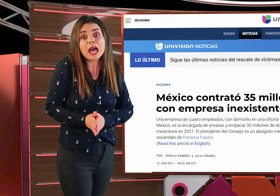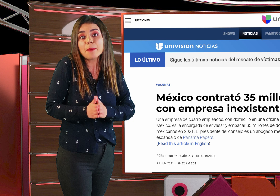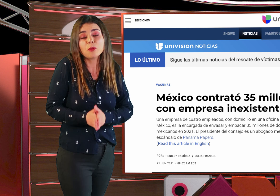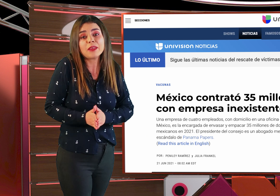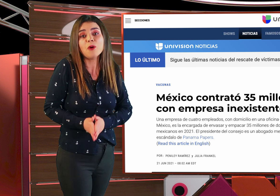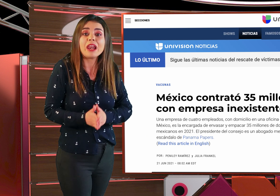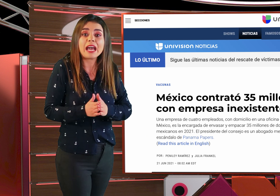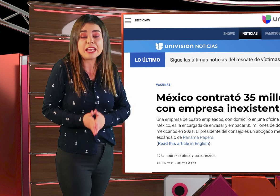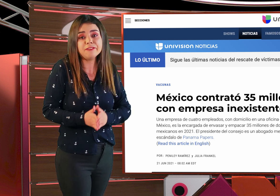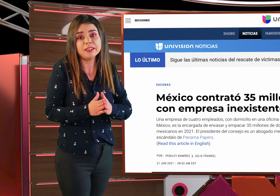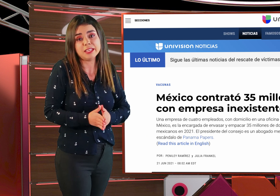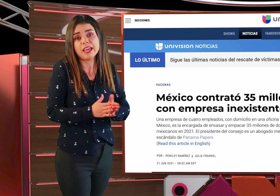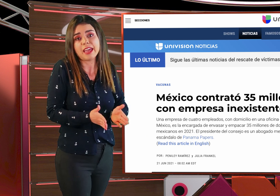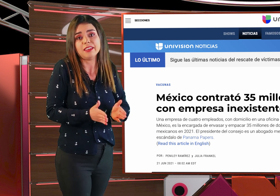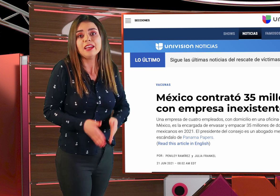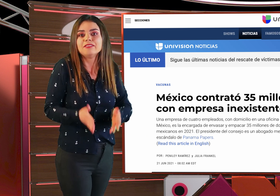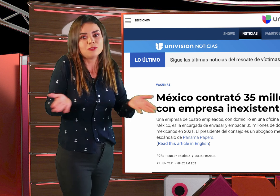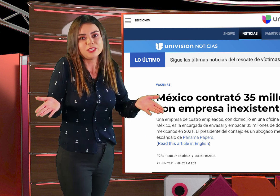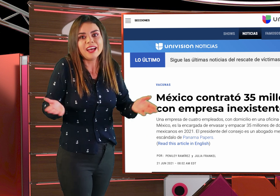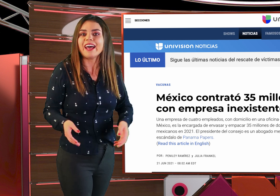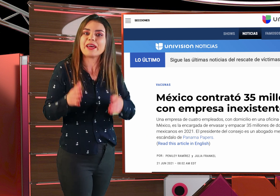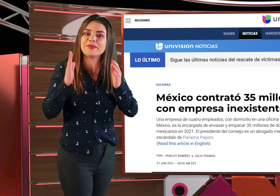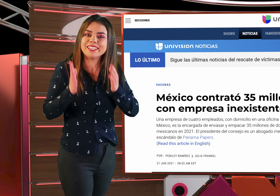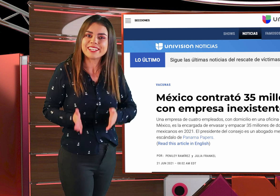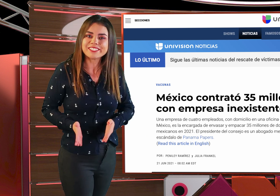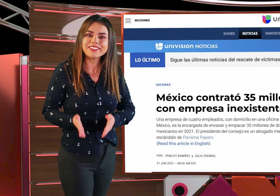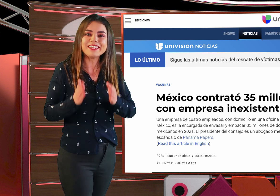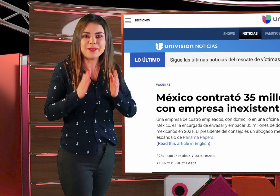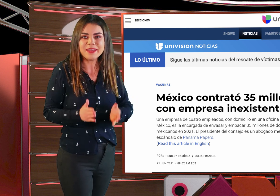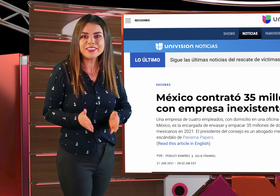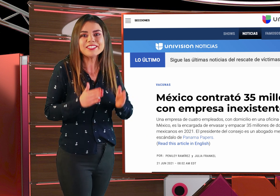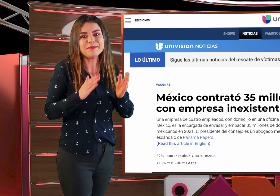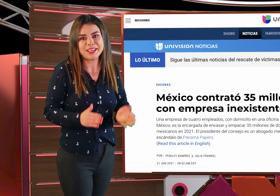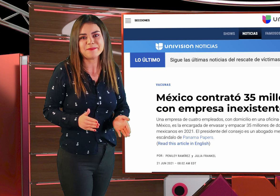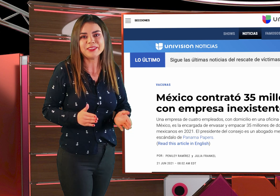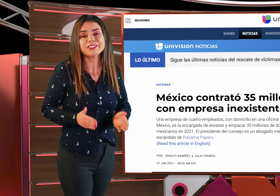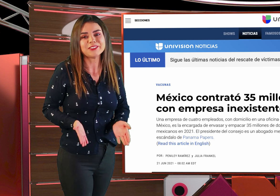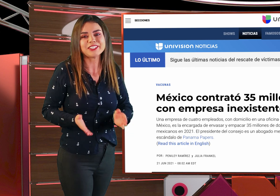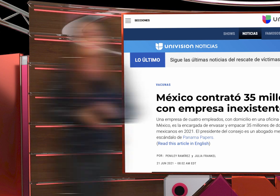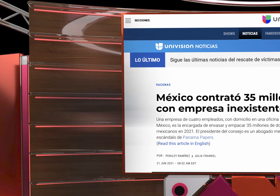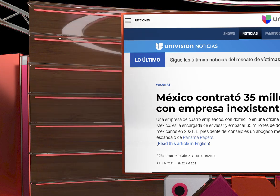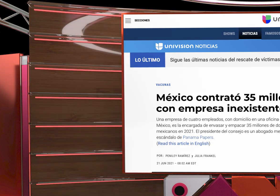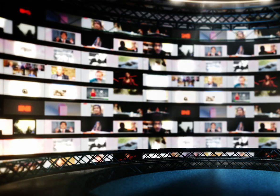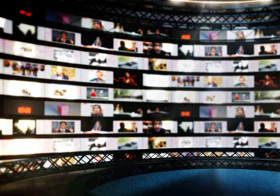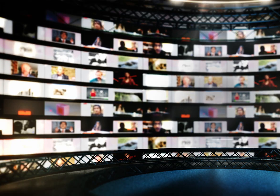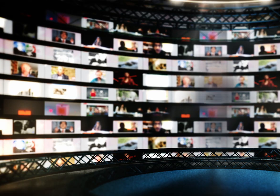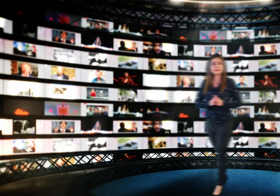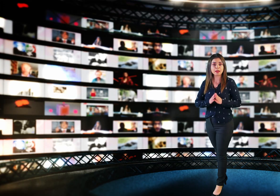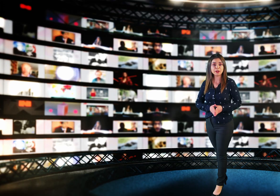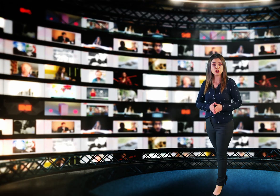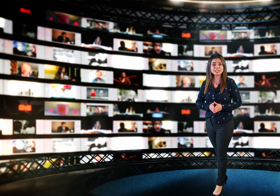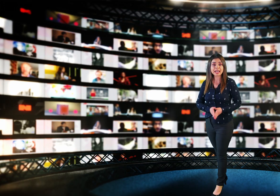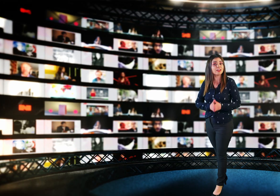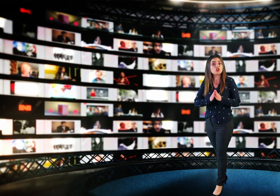que no la ha aprobado la FDA, o sea, la Administración de Alimentos y Medicamentos de los Estados Unidos. La crítica